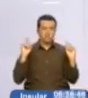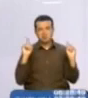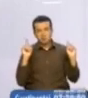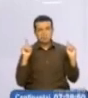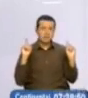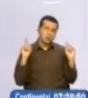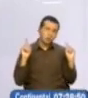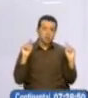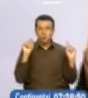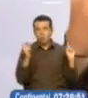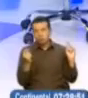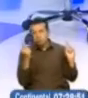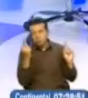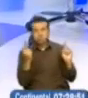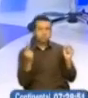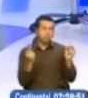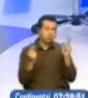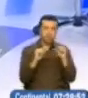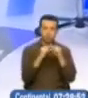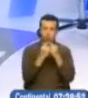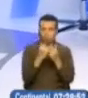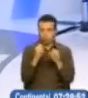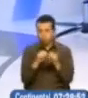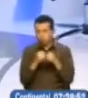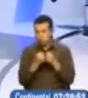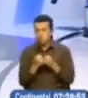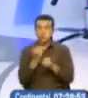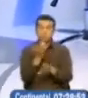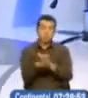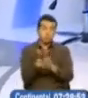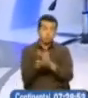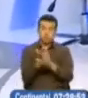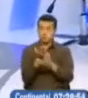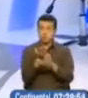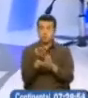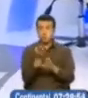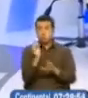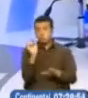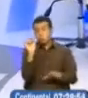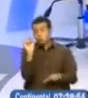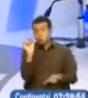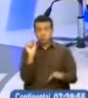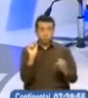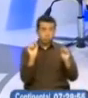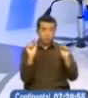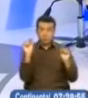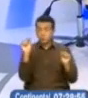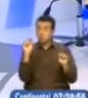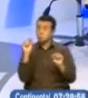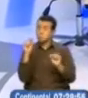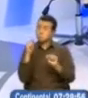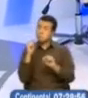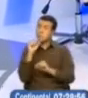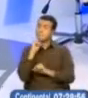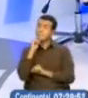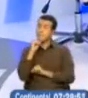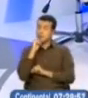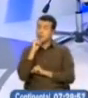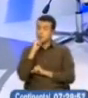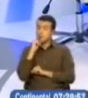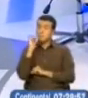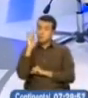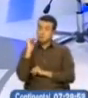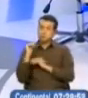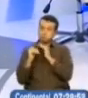gérmenes de organización social, de propuestas colectivas, pero son pequeños. Yo no soy tan optimista. Creo que hace falta. Estamos